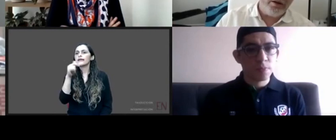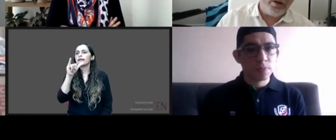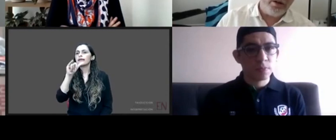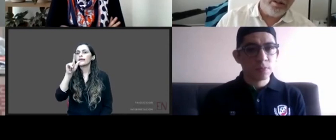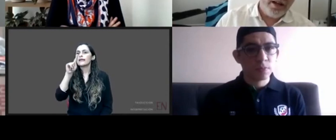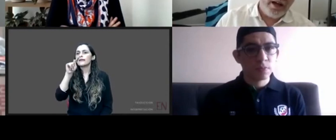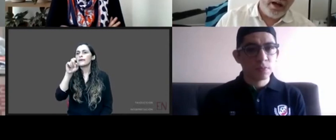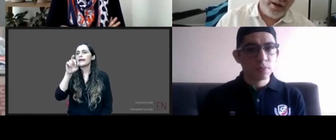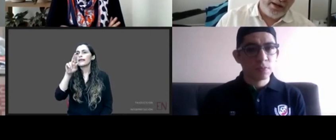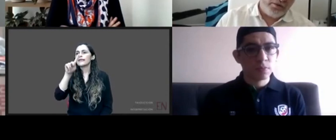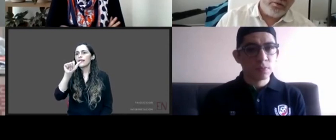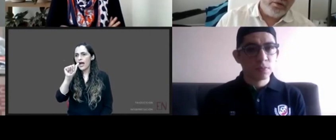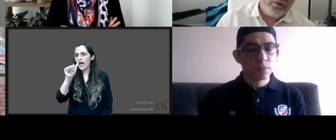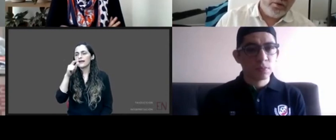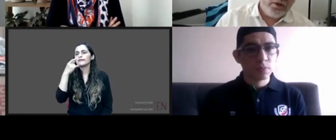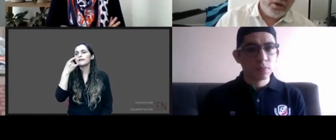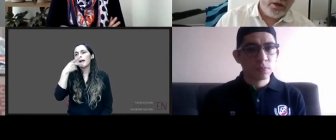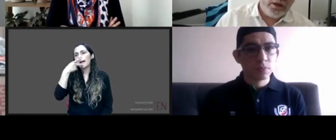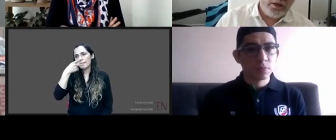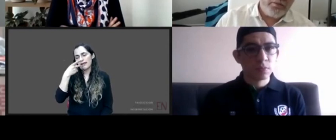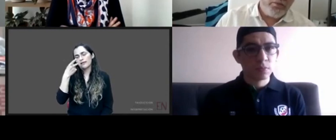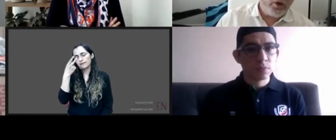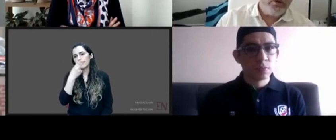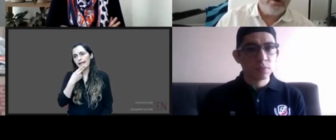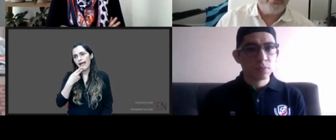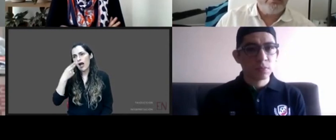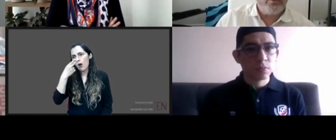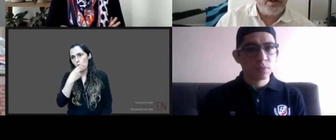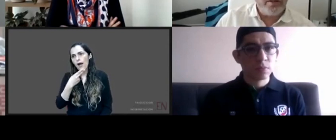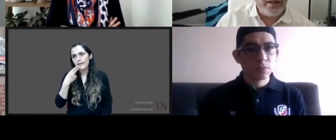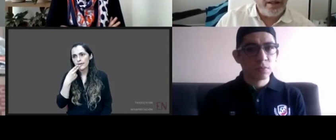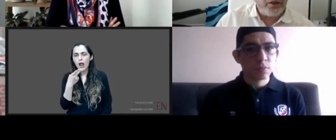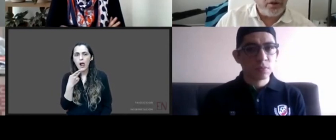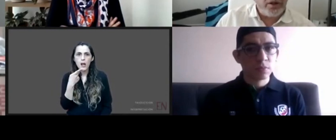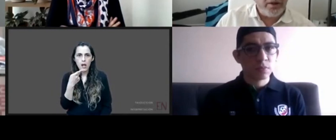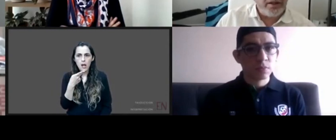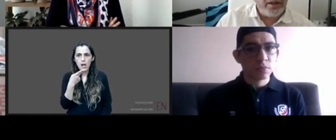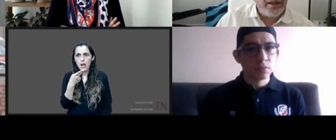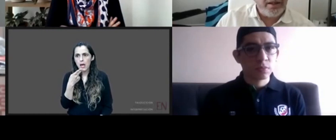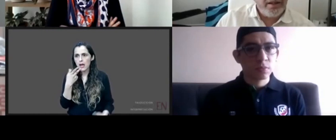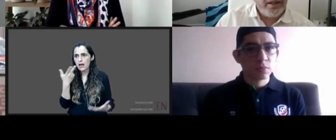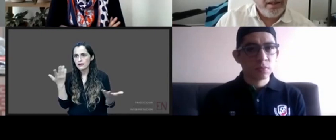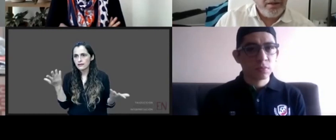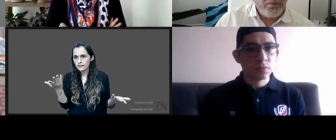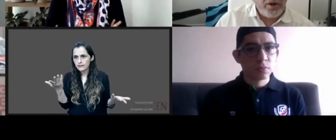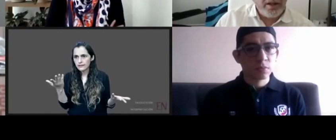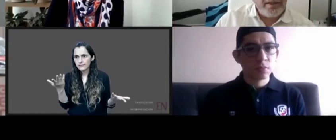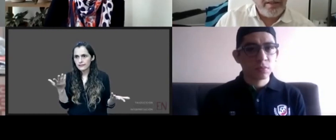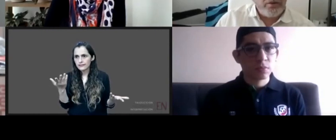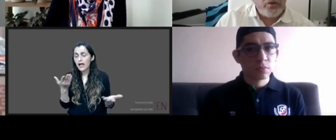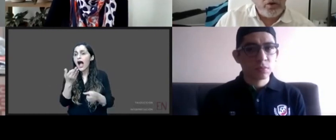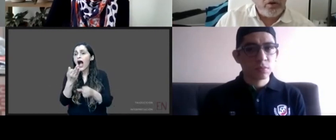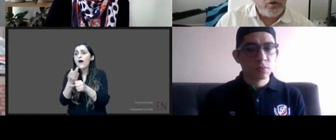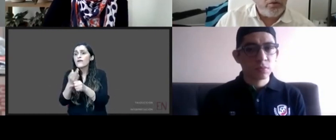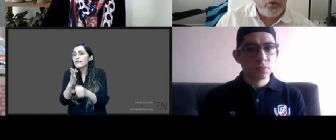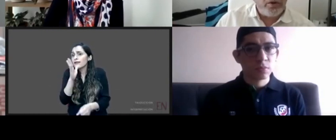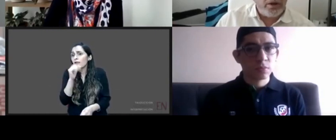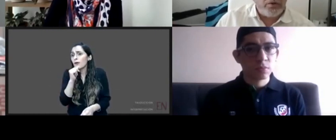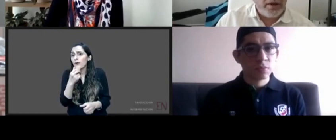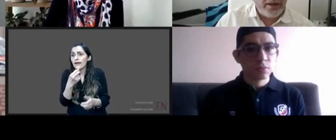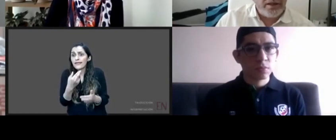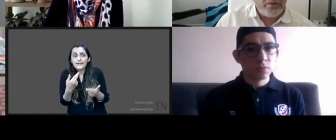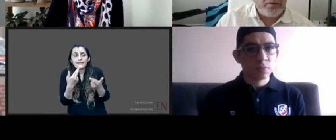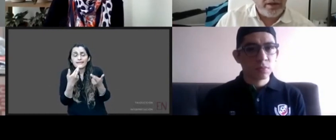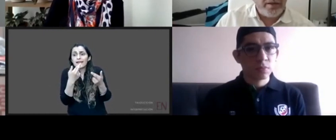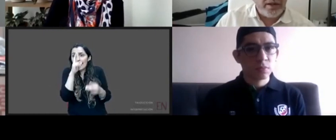exposición en náhuatl hablado? ¿Por qué no le podemos dar ese derecho a Gilberta aquí? Porque las instituciones no buscan